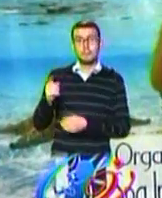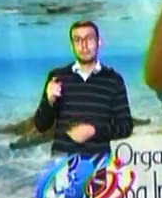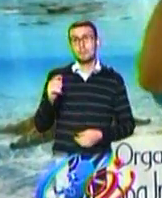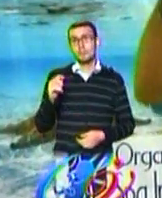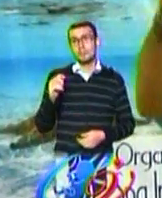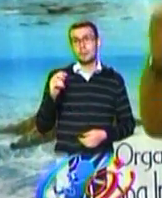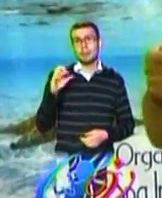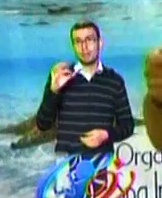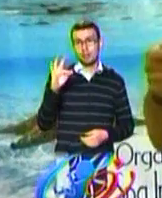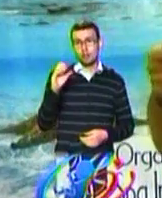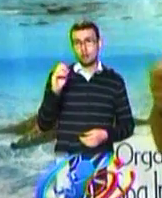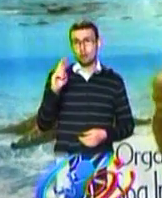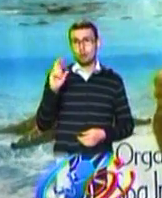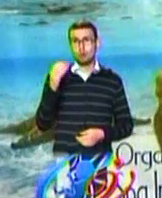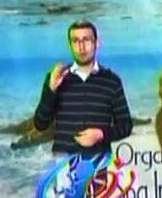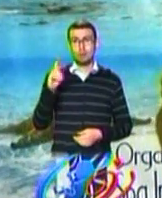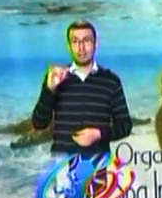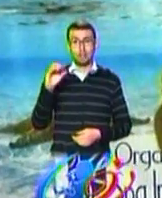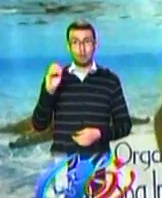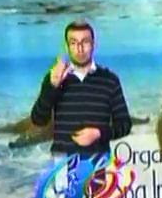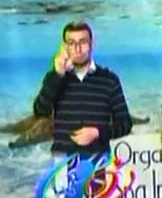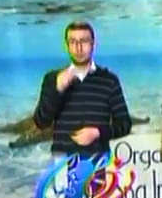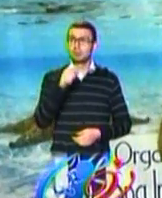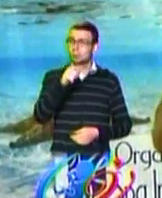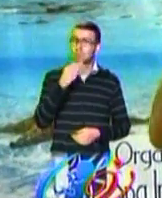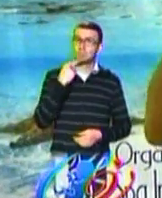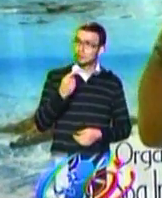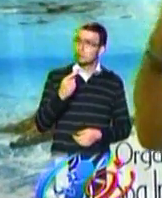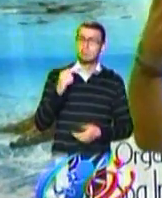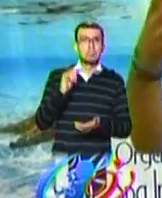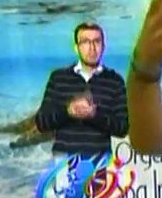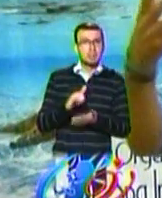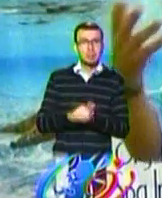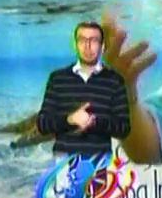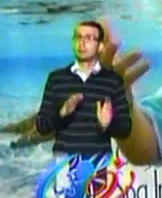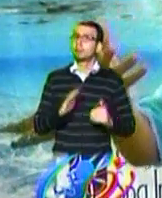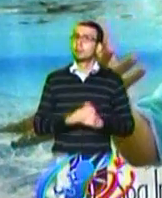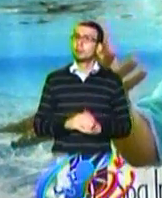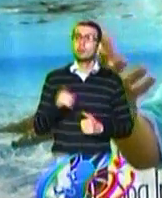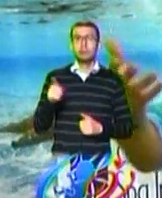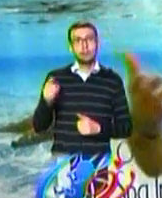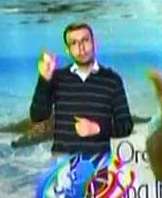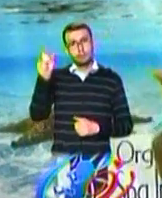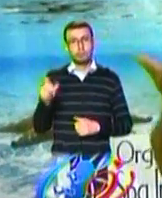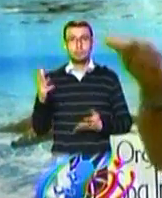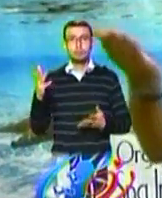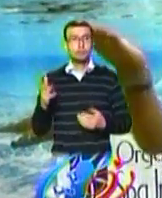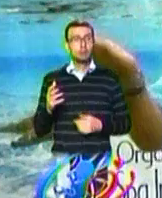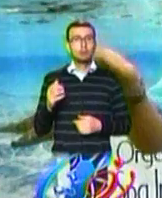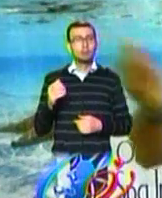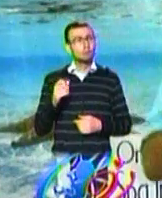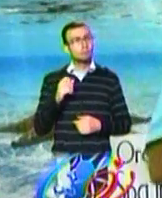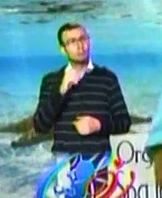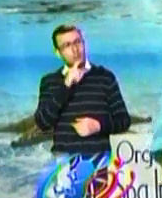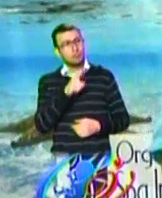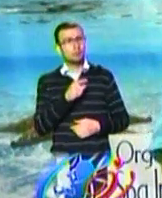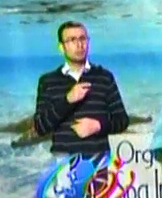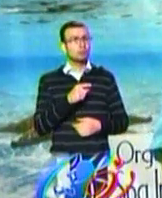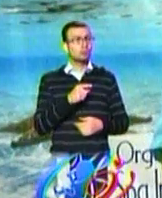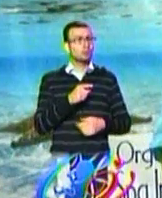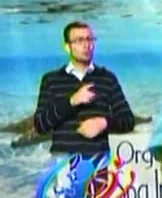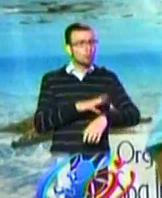le hacen el mismo dictamen médico. Hasta que la señora, en medio de su ignorancia, preguntó: doctor, ¿y qué es